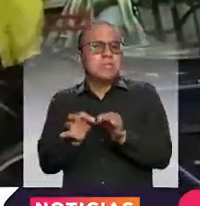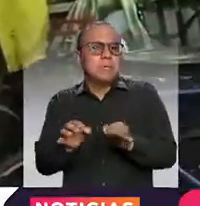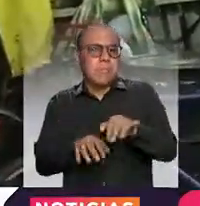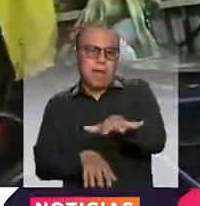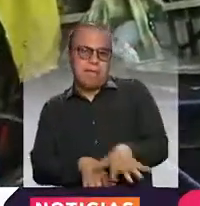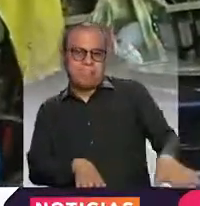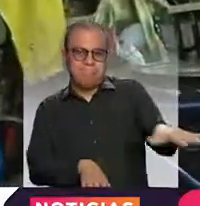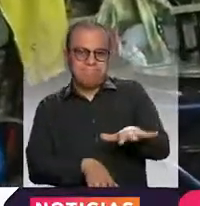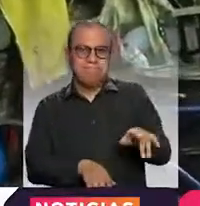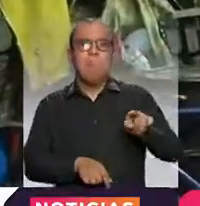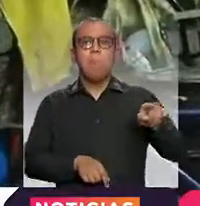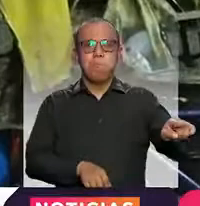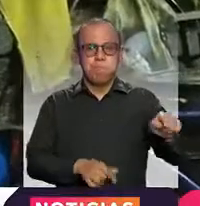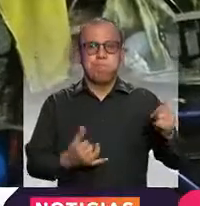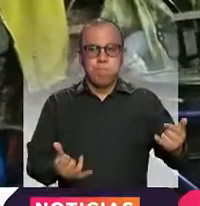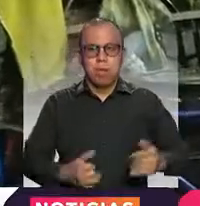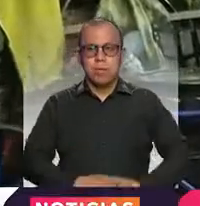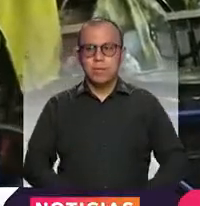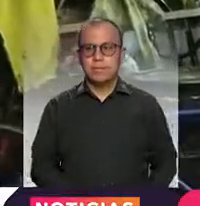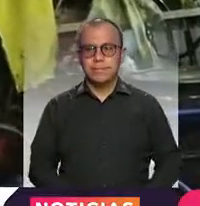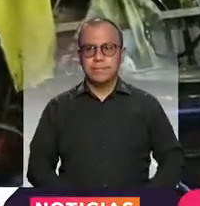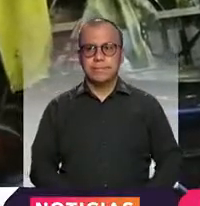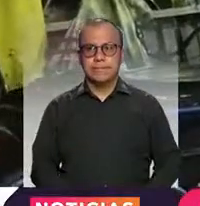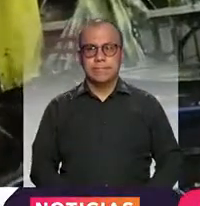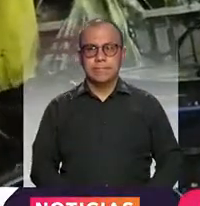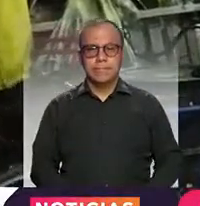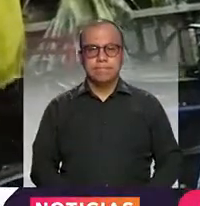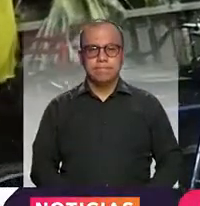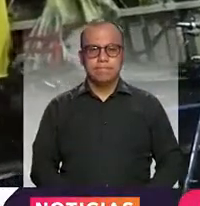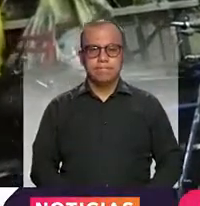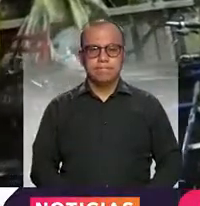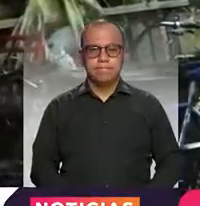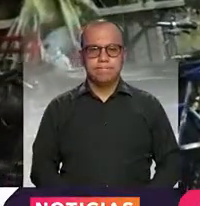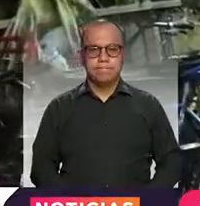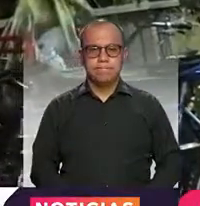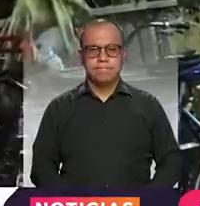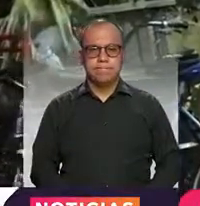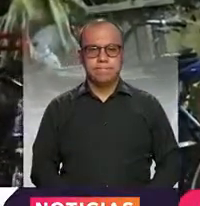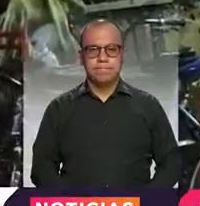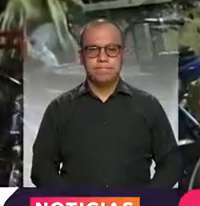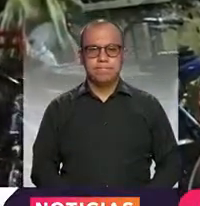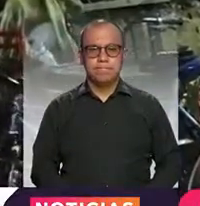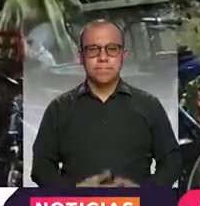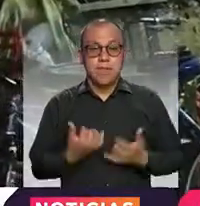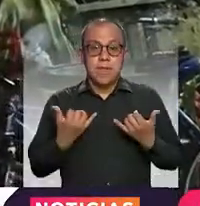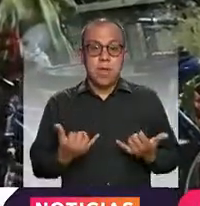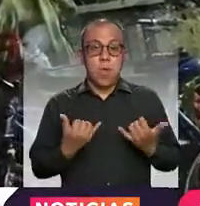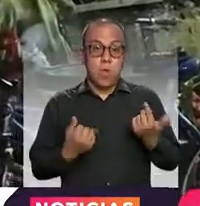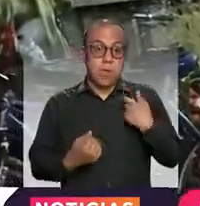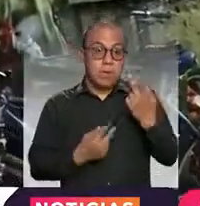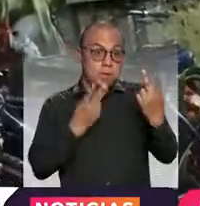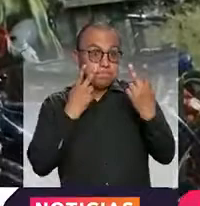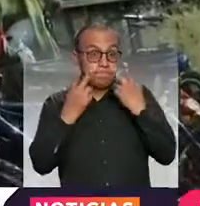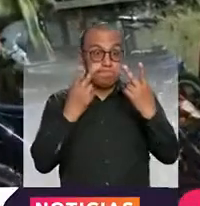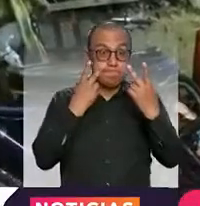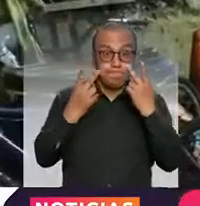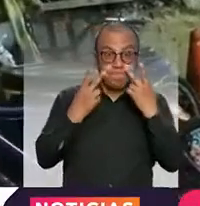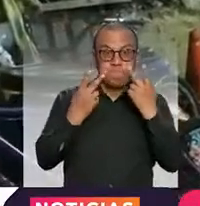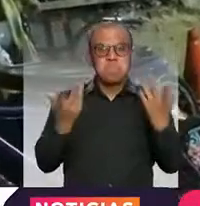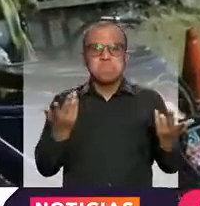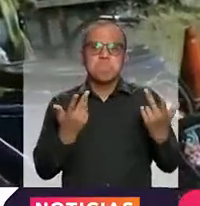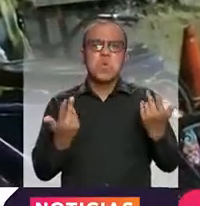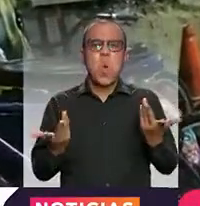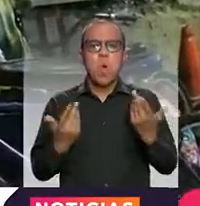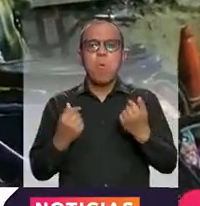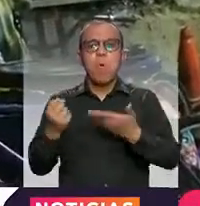lado. ¿Cuál va a ser la gestión de ellos ahora? ¿Qué van a hacer para ayudar? Pues que van a venir a mirar, a verificar